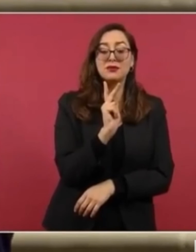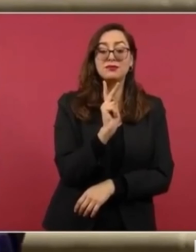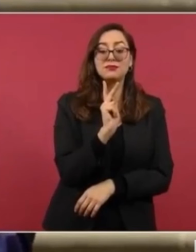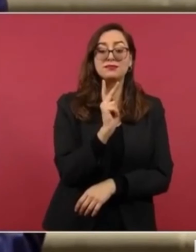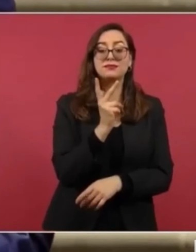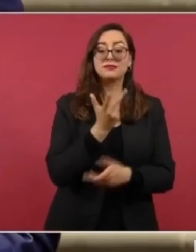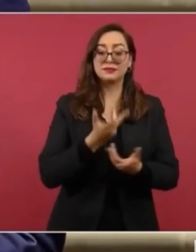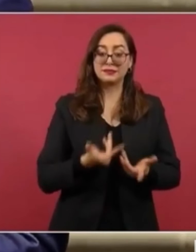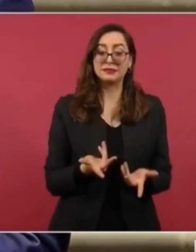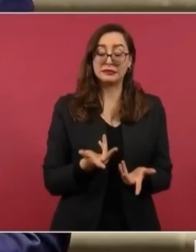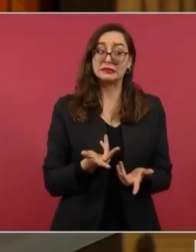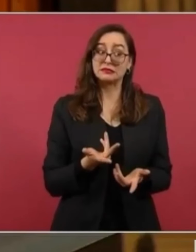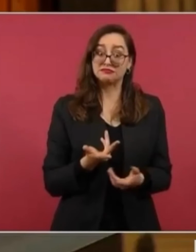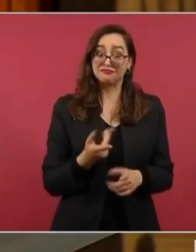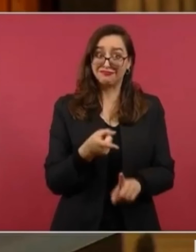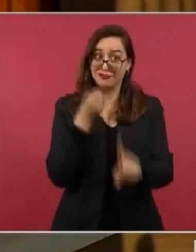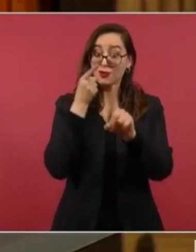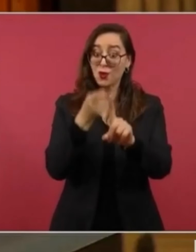es justo